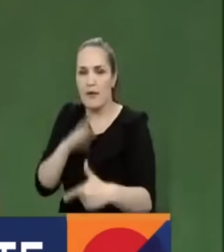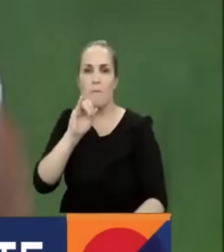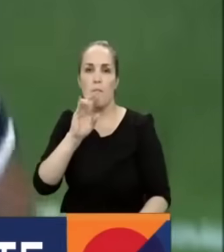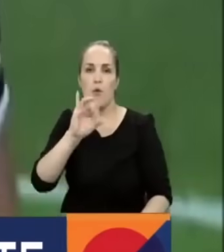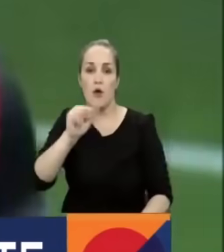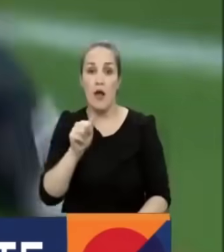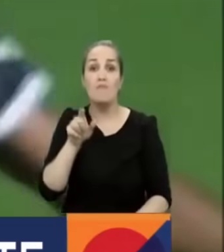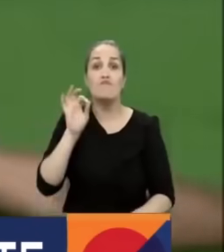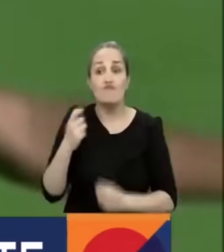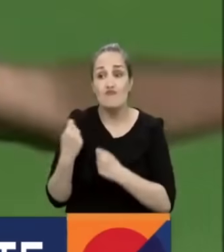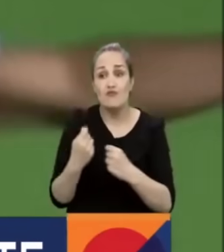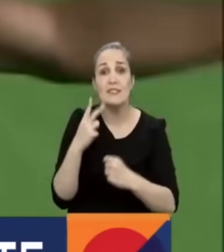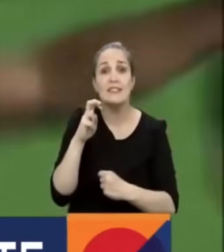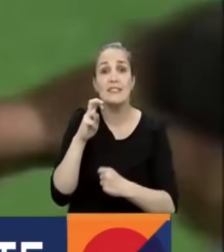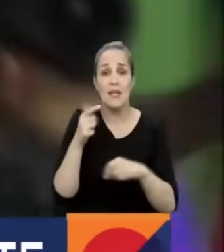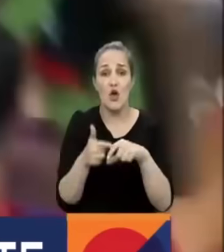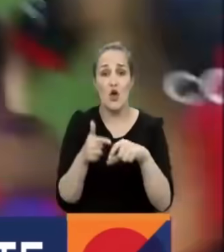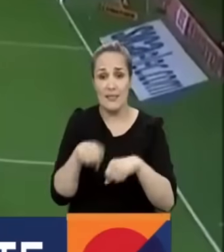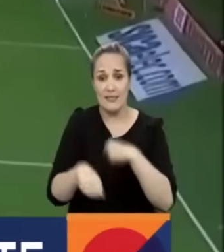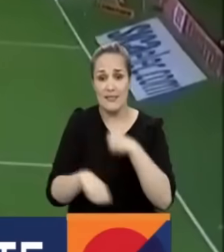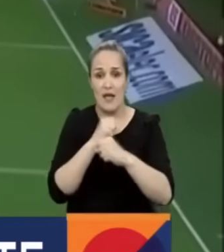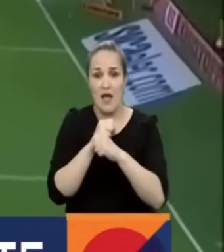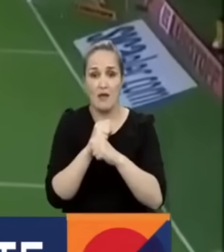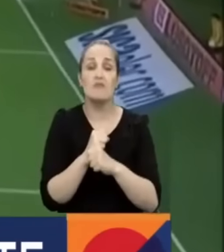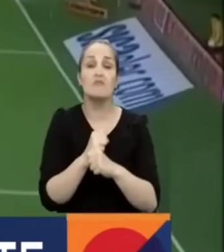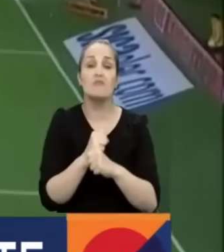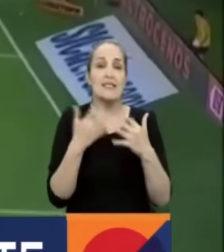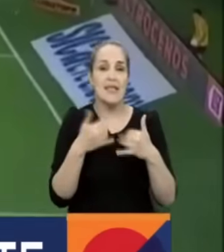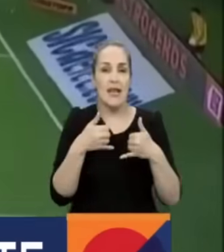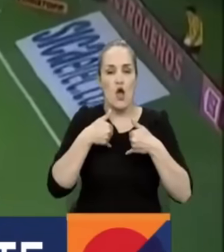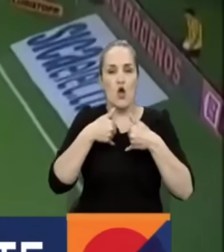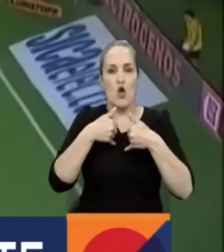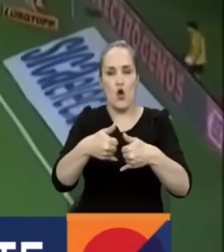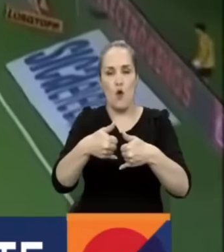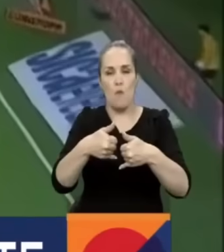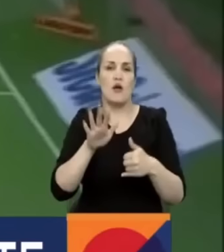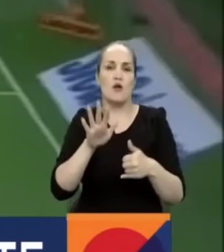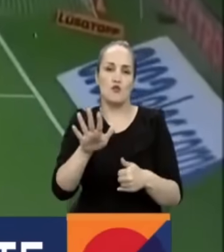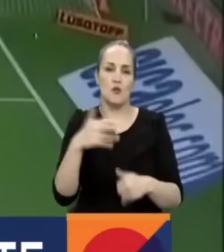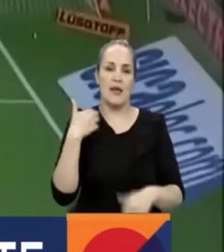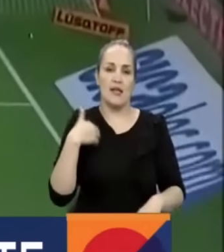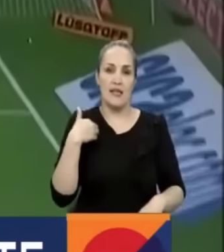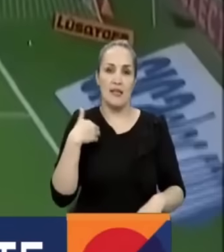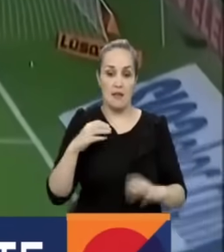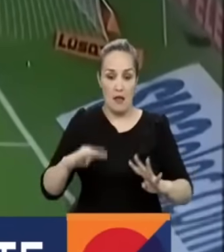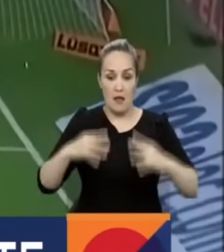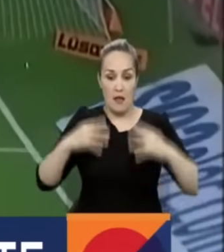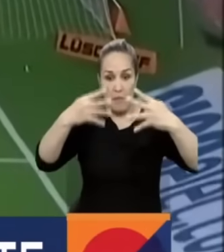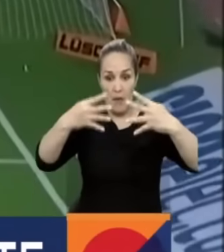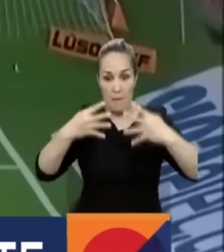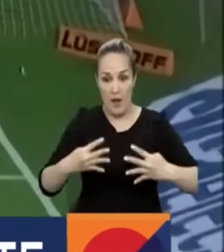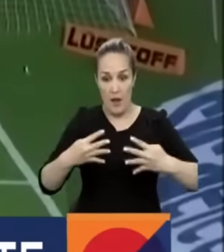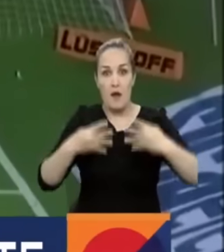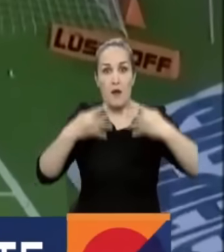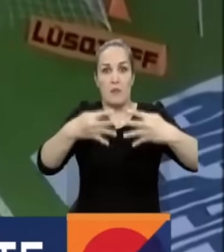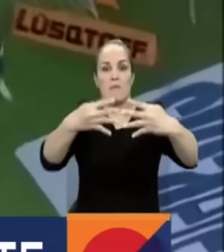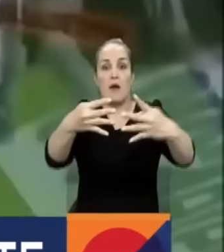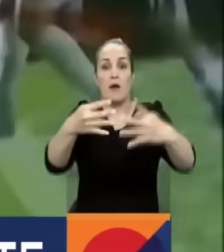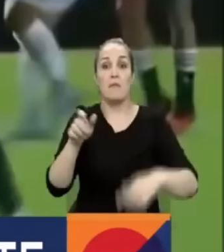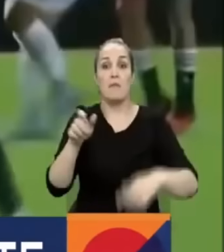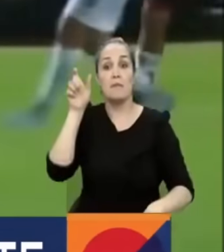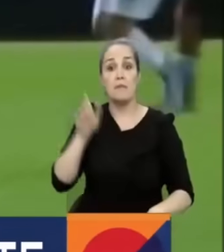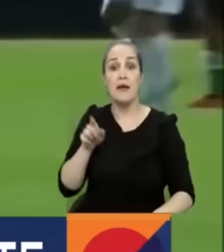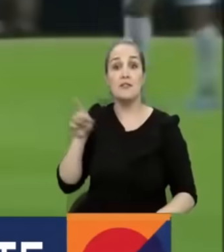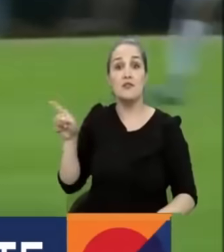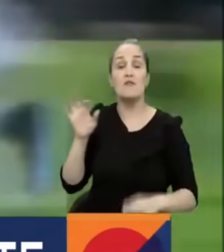en el año. Primero en la Copa Argentina para darle a River el paso a la ronda de 16avos de final. El delantero cordobés ha marcado gol en